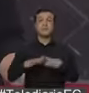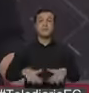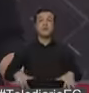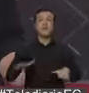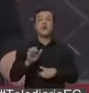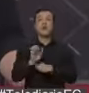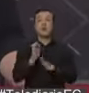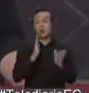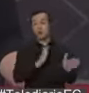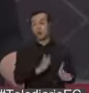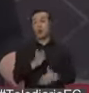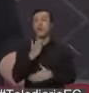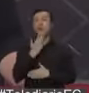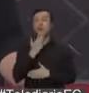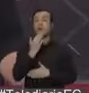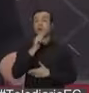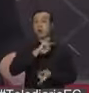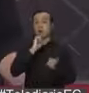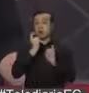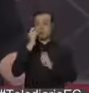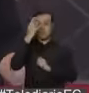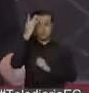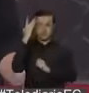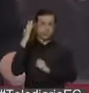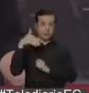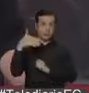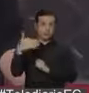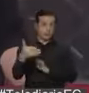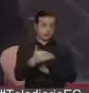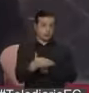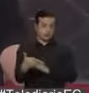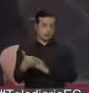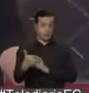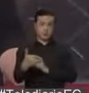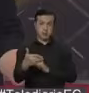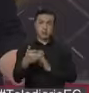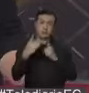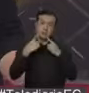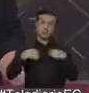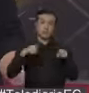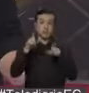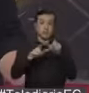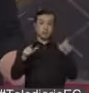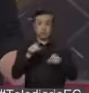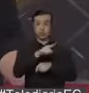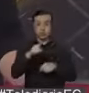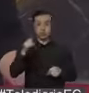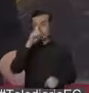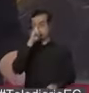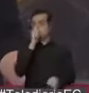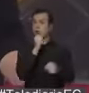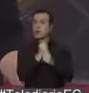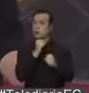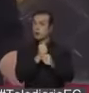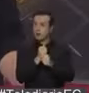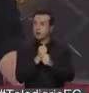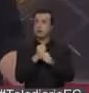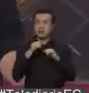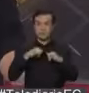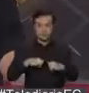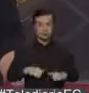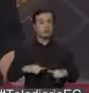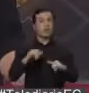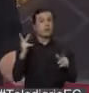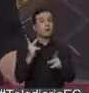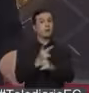se preparan para cambiar el semáforo a color amarillo en las próximas horas. Con esta medida, las personas regresarán a sus actividades, pero aún se mantiene el